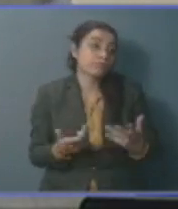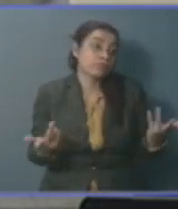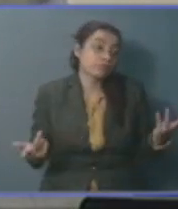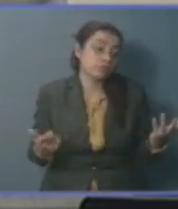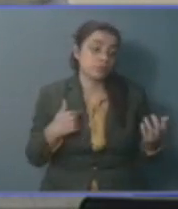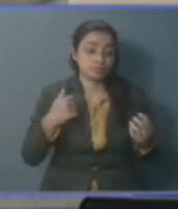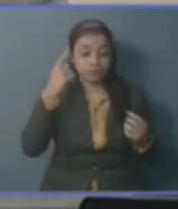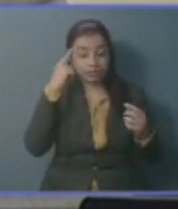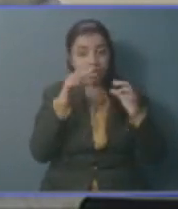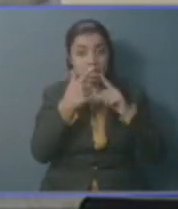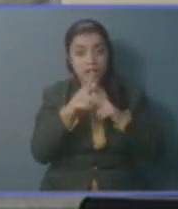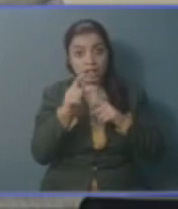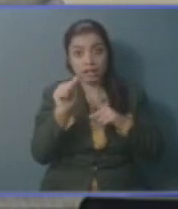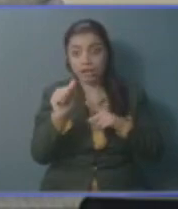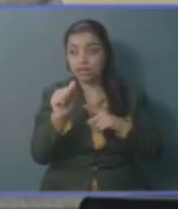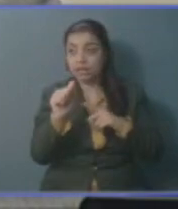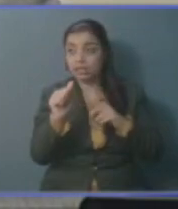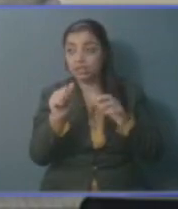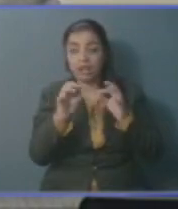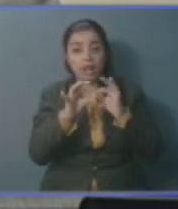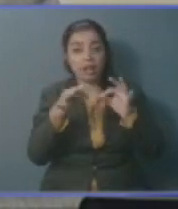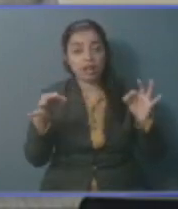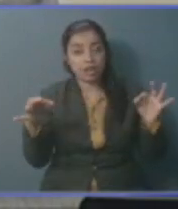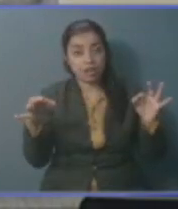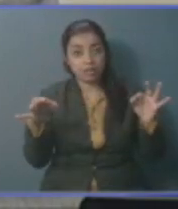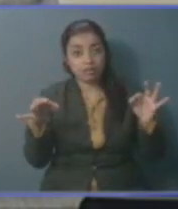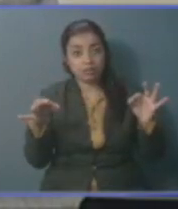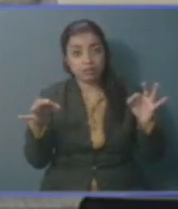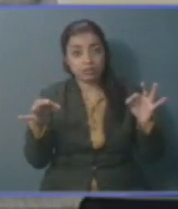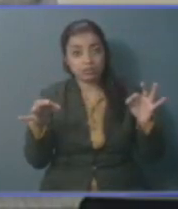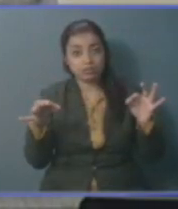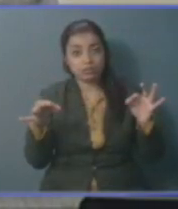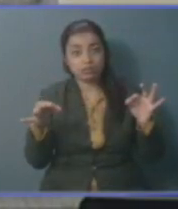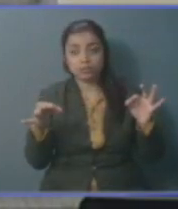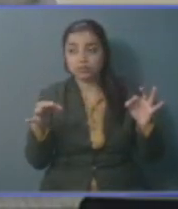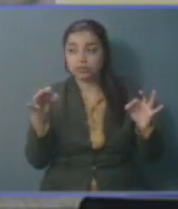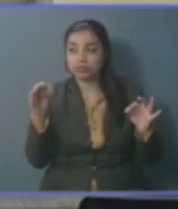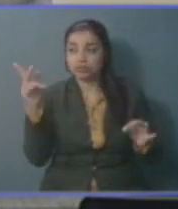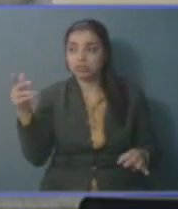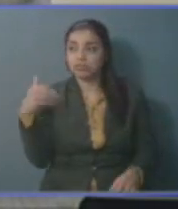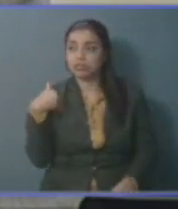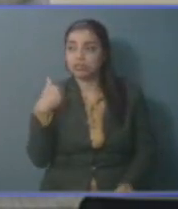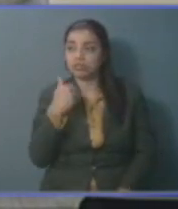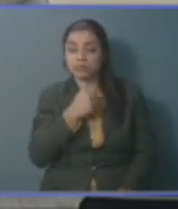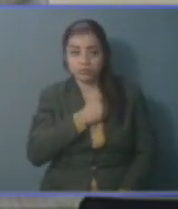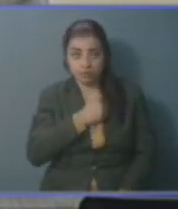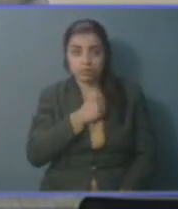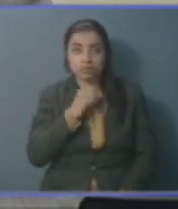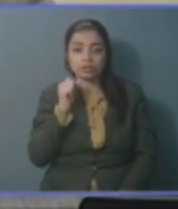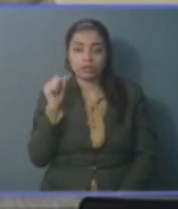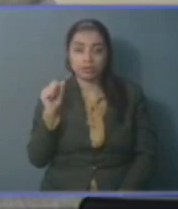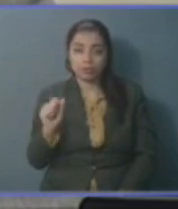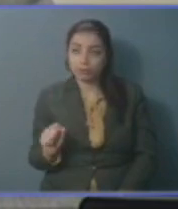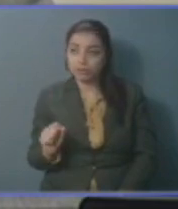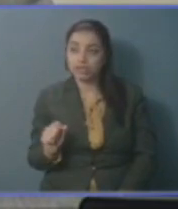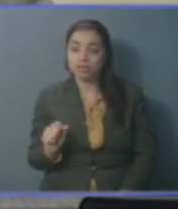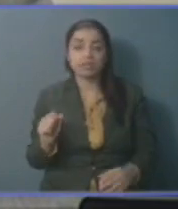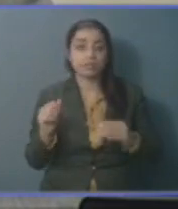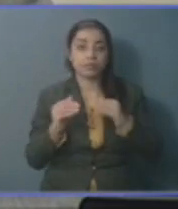En no el literal A. Sí, básicamente el Ministerio podría hacerlo a través